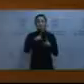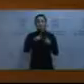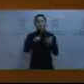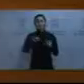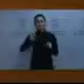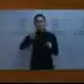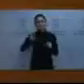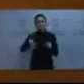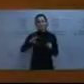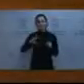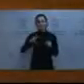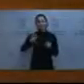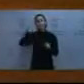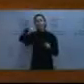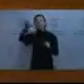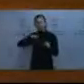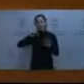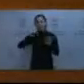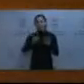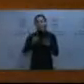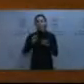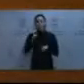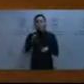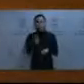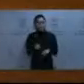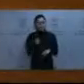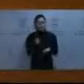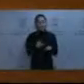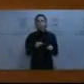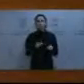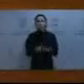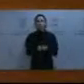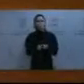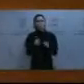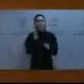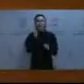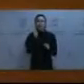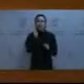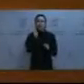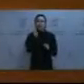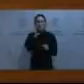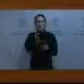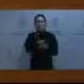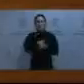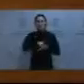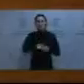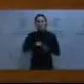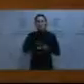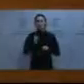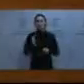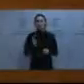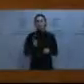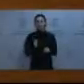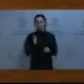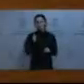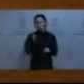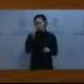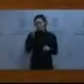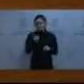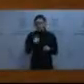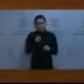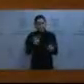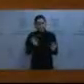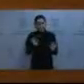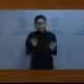también son demandantes de este recurso productivo y no tratan de tensar la cuerda año tras año con la tarifa eléctrica. En Galicia, el